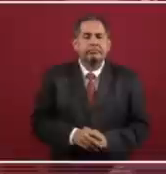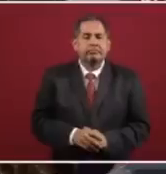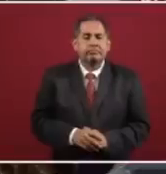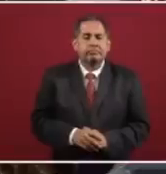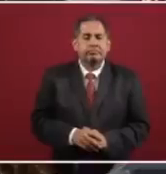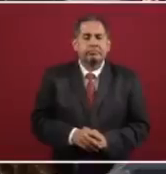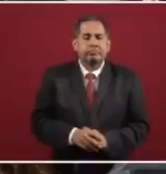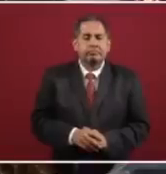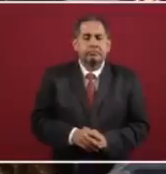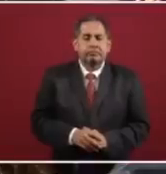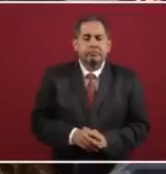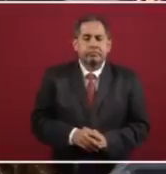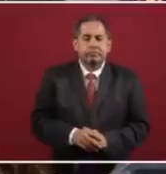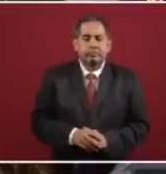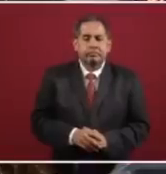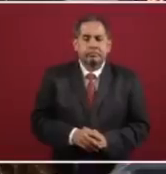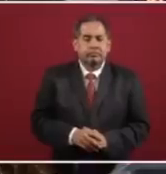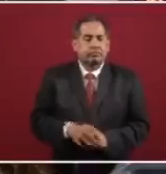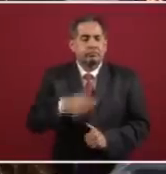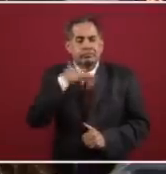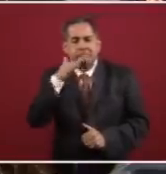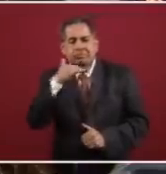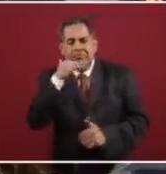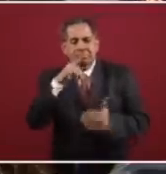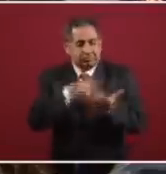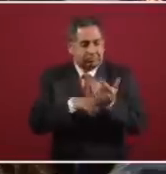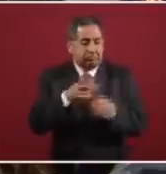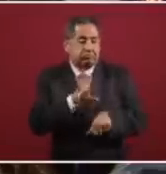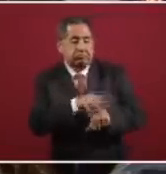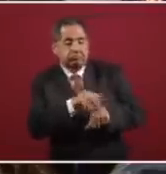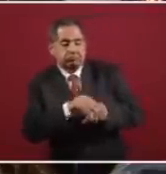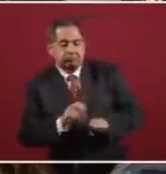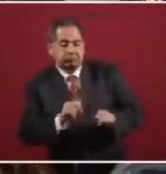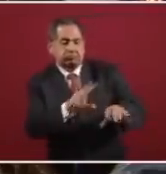la corrupción, el bandidaje oficial.